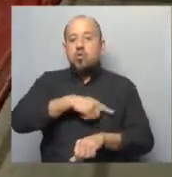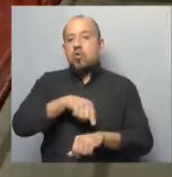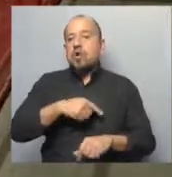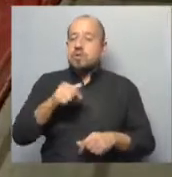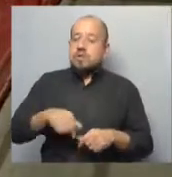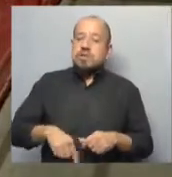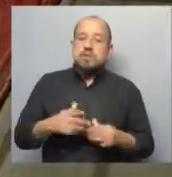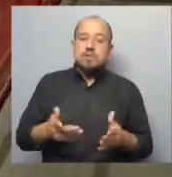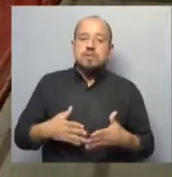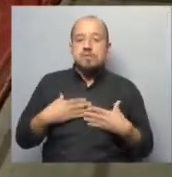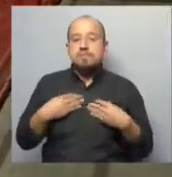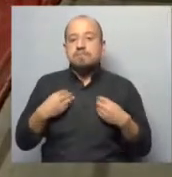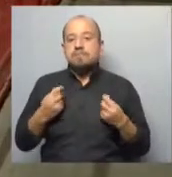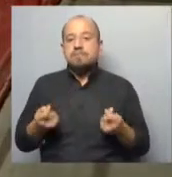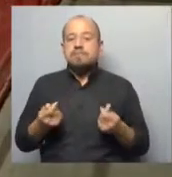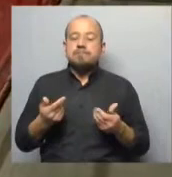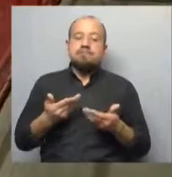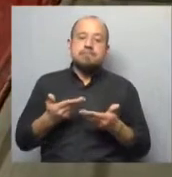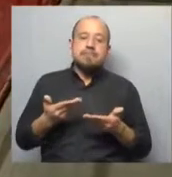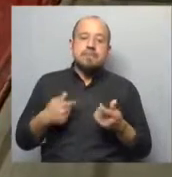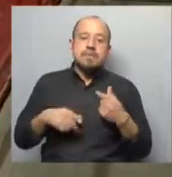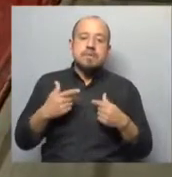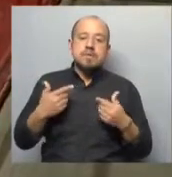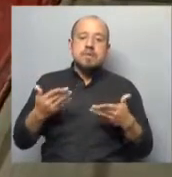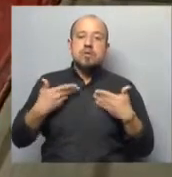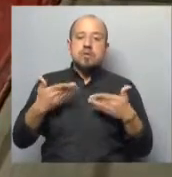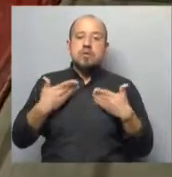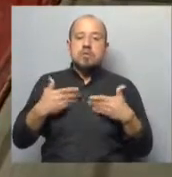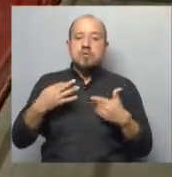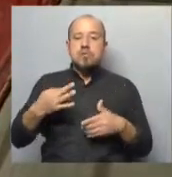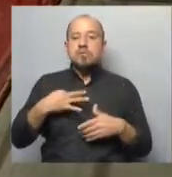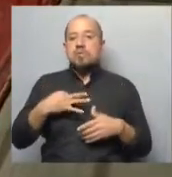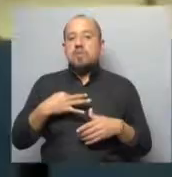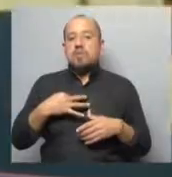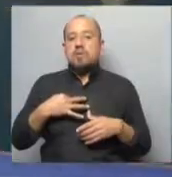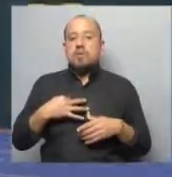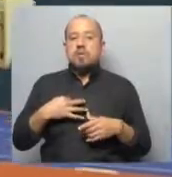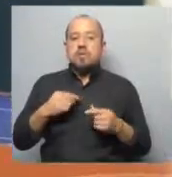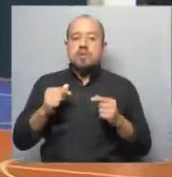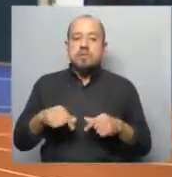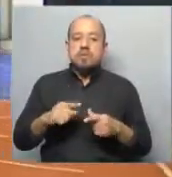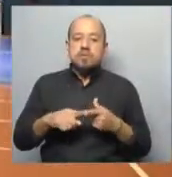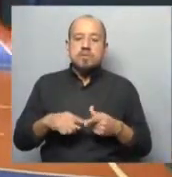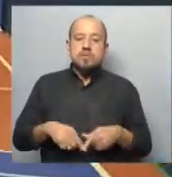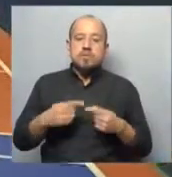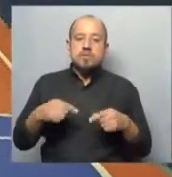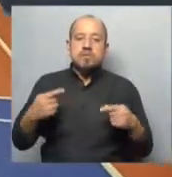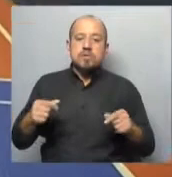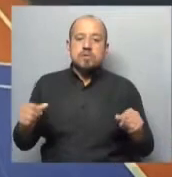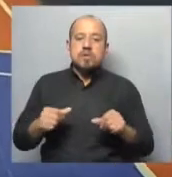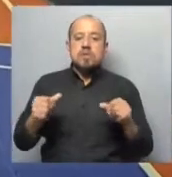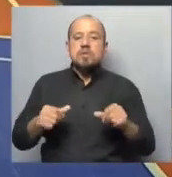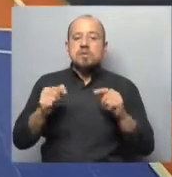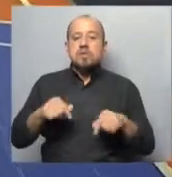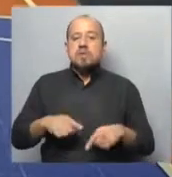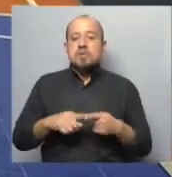de placeres y de alegrías de mi vida pasan por cosas que hice acá adentro, que